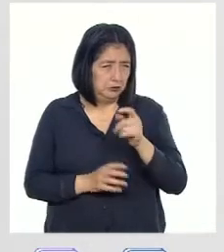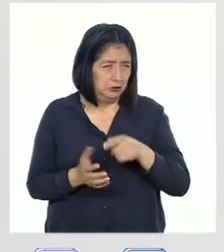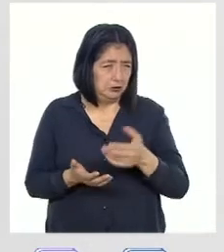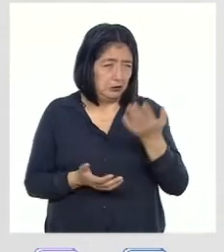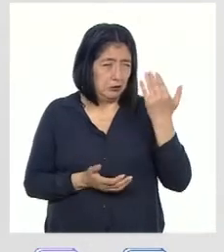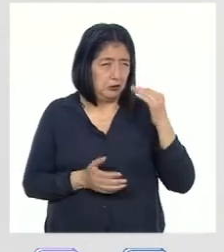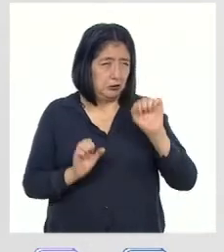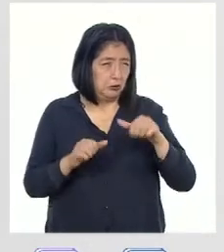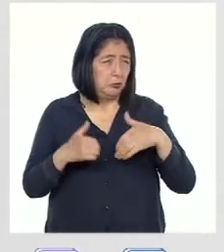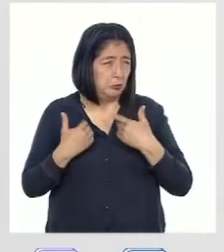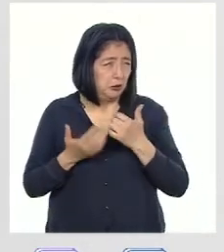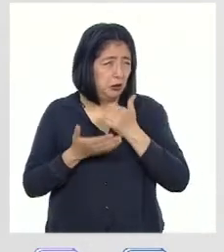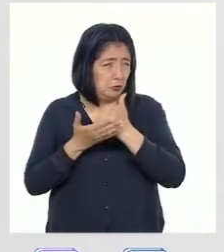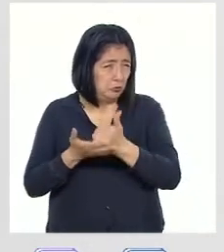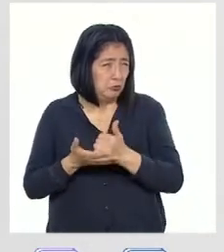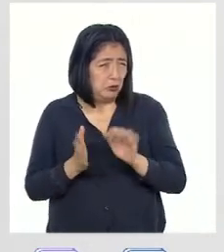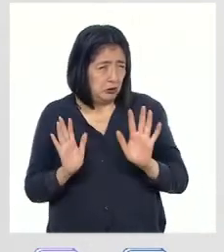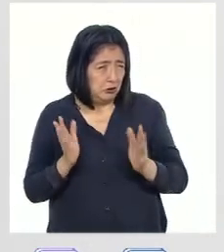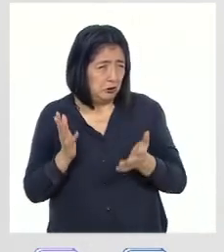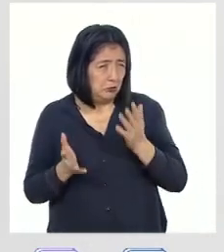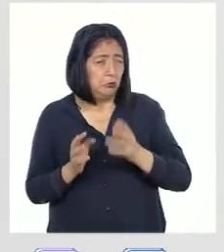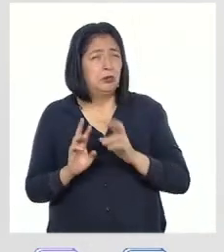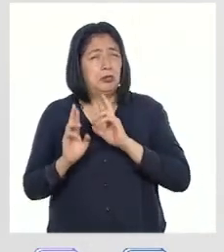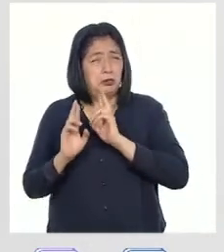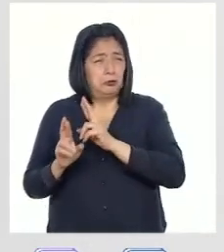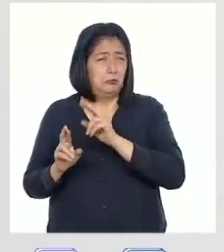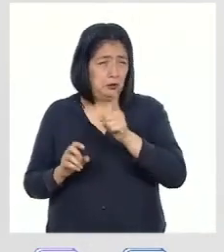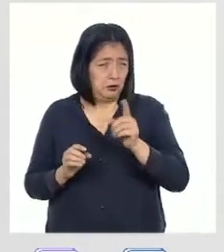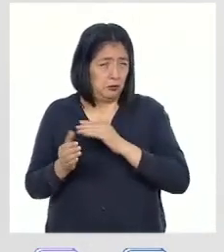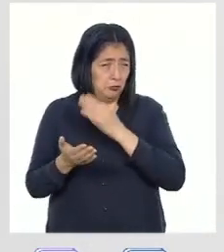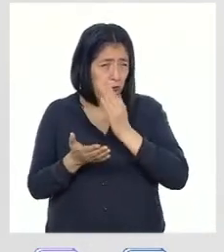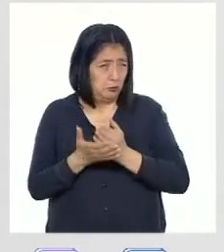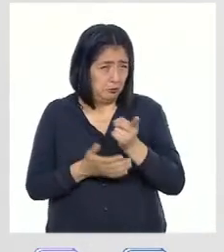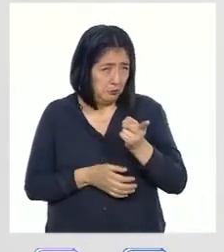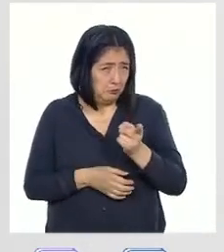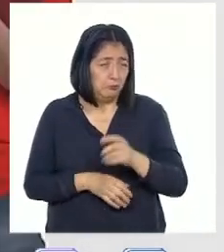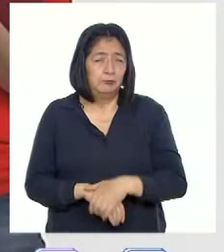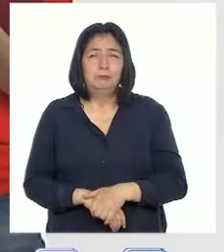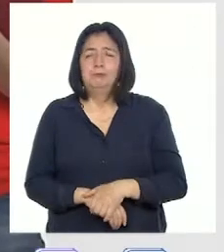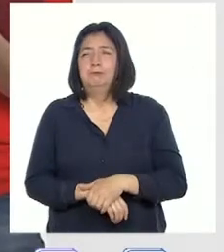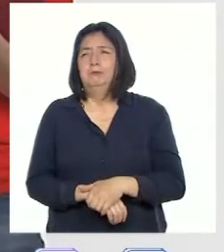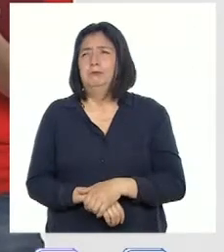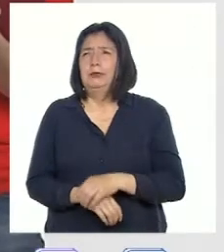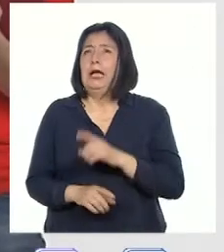estrategia anterior podría ayudarte de alguna manera a resolver este problema, Patricia?